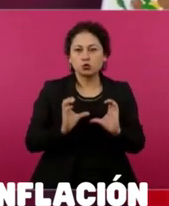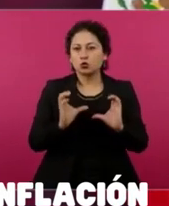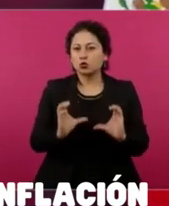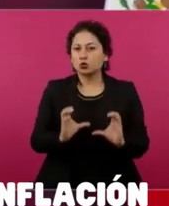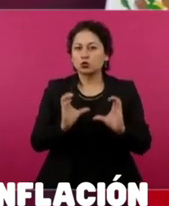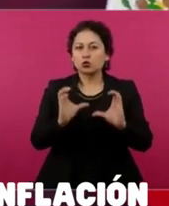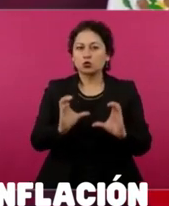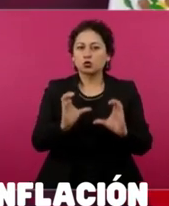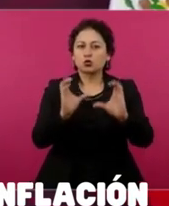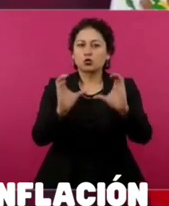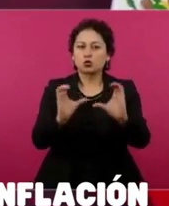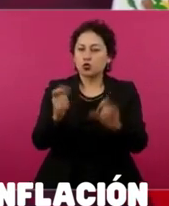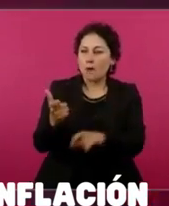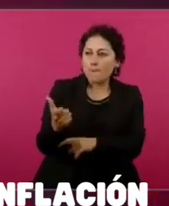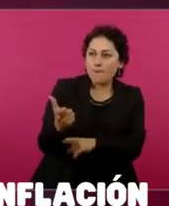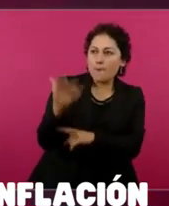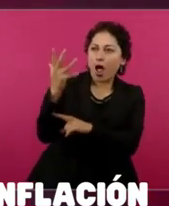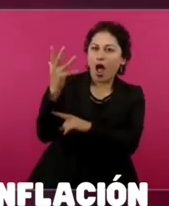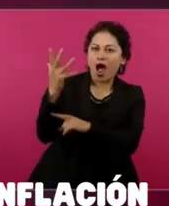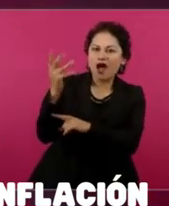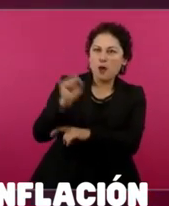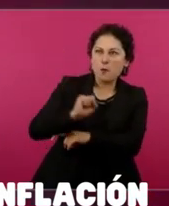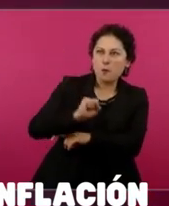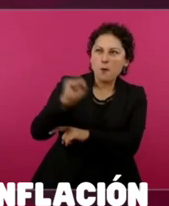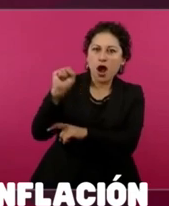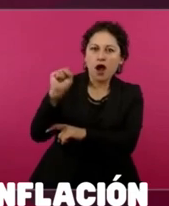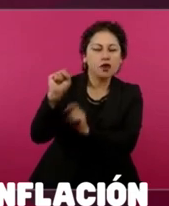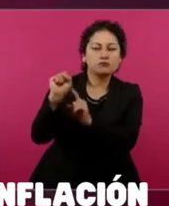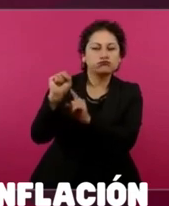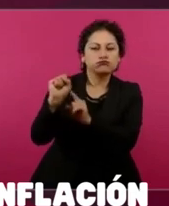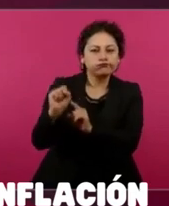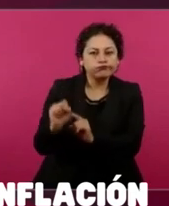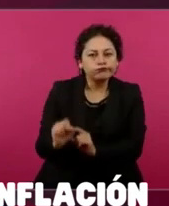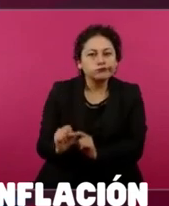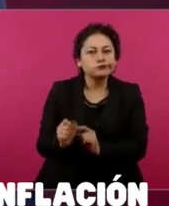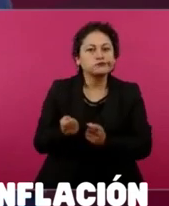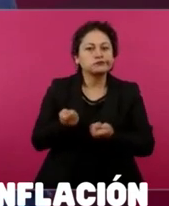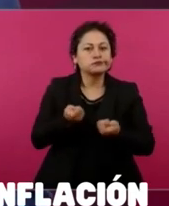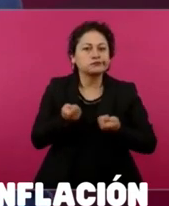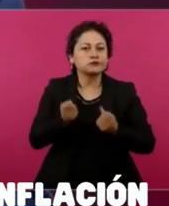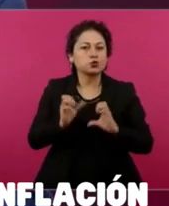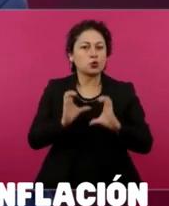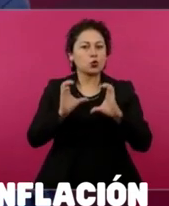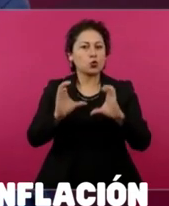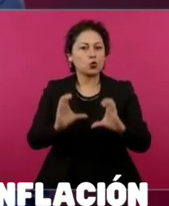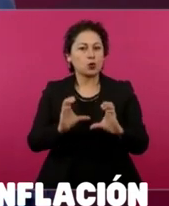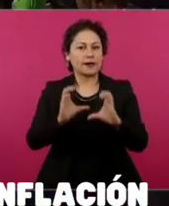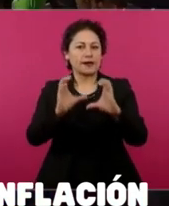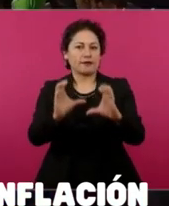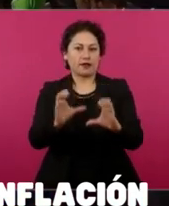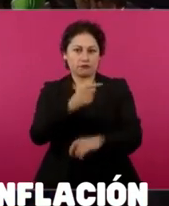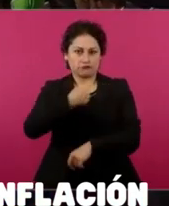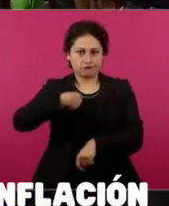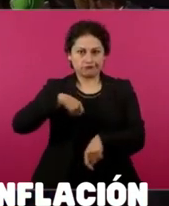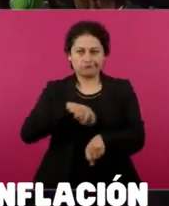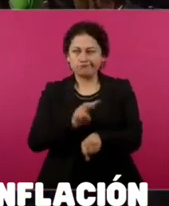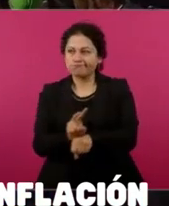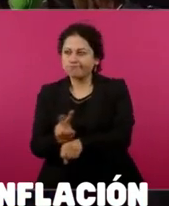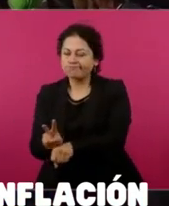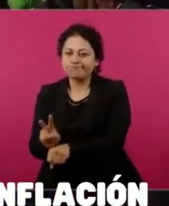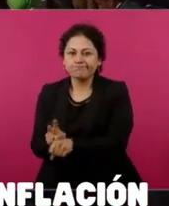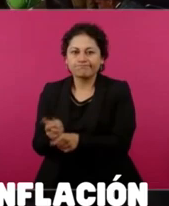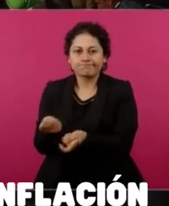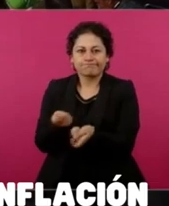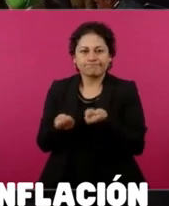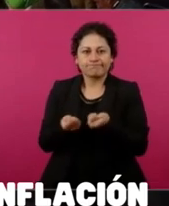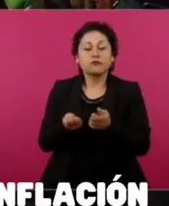poco a poco, y esto es muy bueno porque rinde más el ingreso, rinde